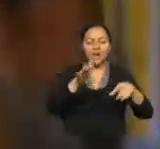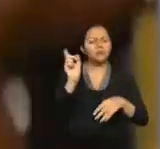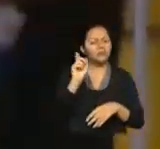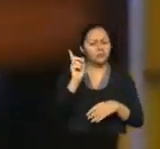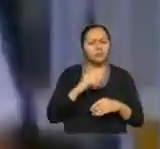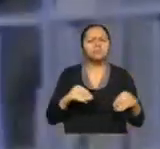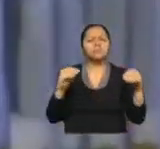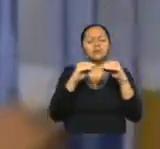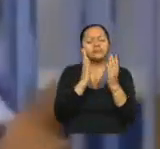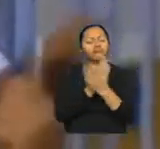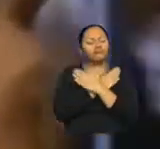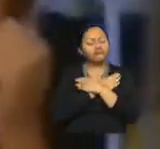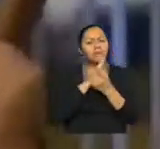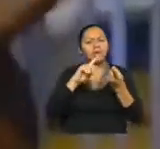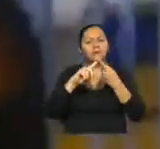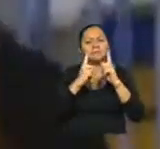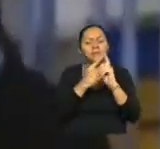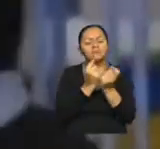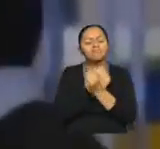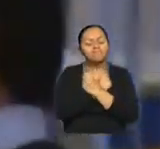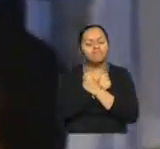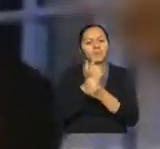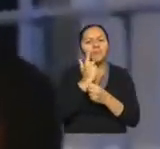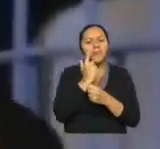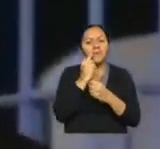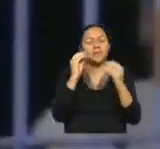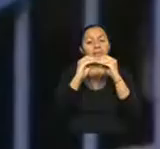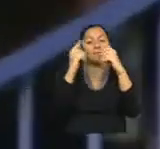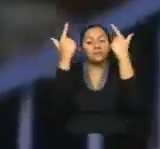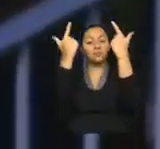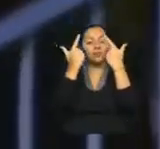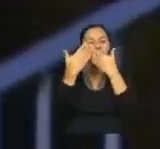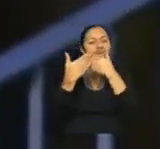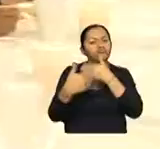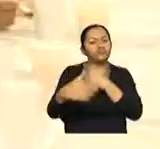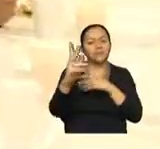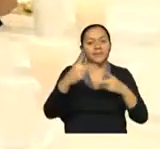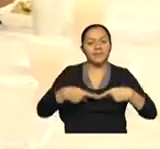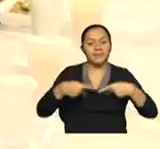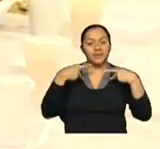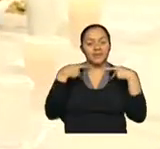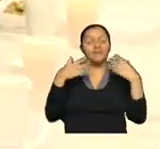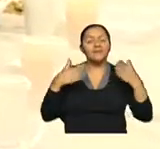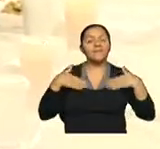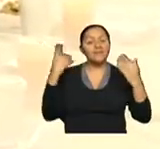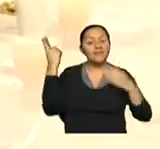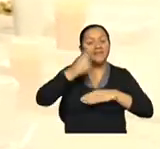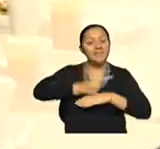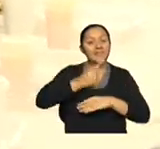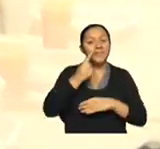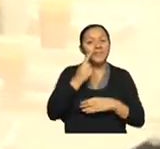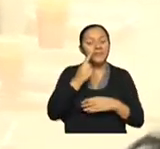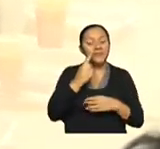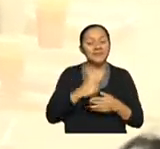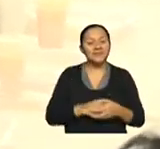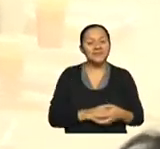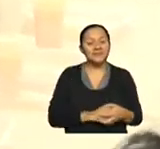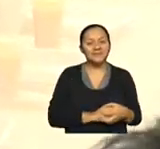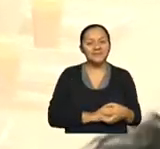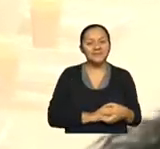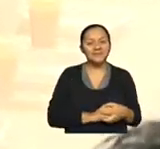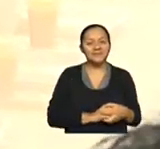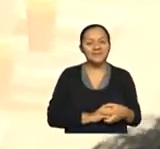afecto a aquel amigo y confidente que sin duda nos cuidará por toda nuestra vida. Feliz día, papá. Hugo